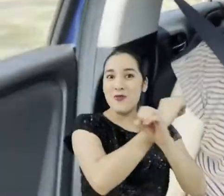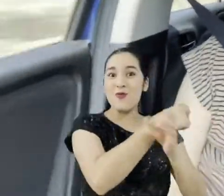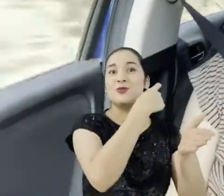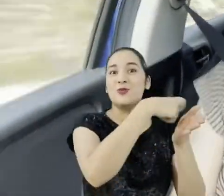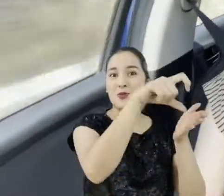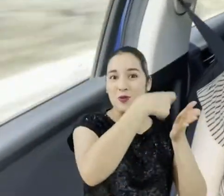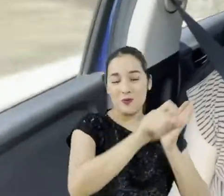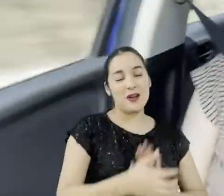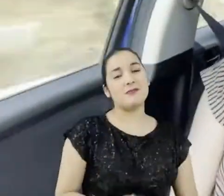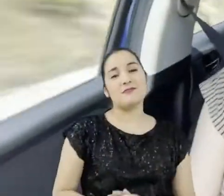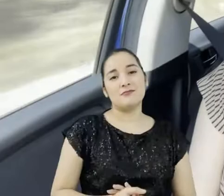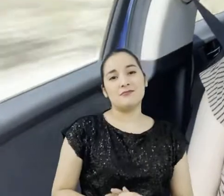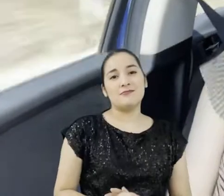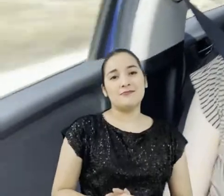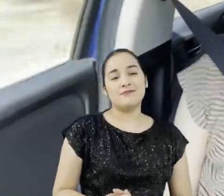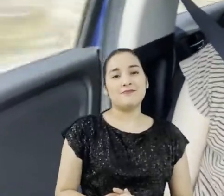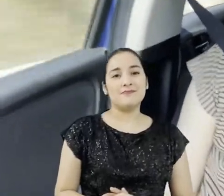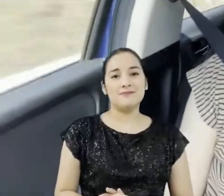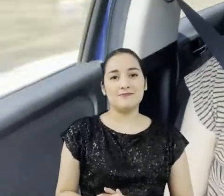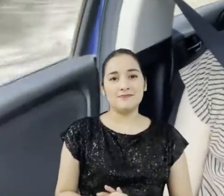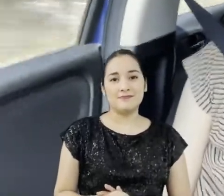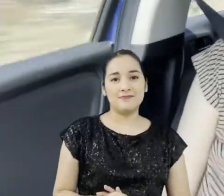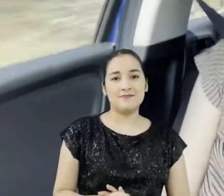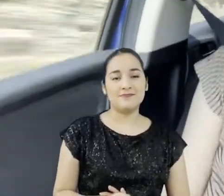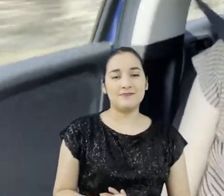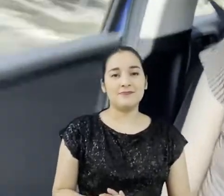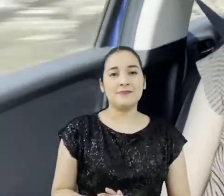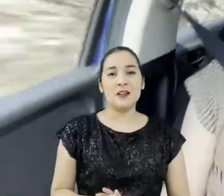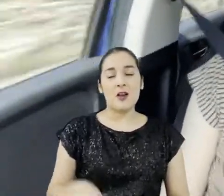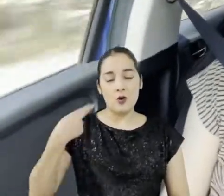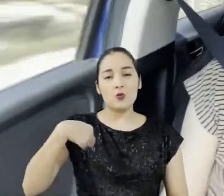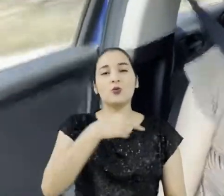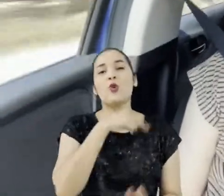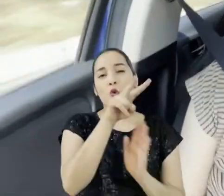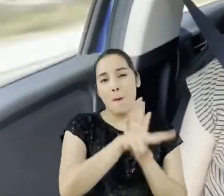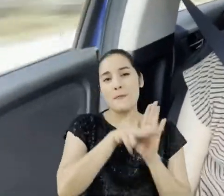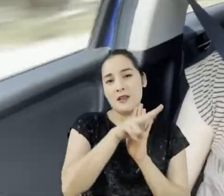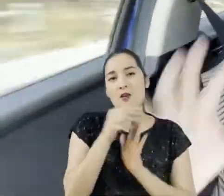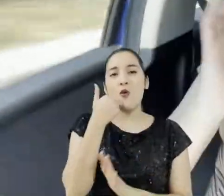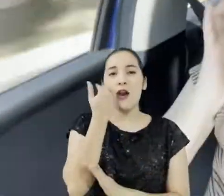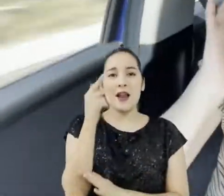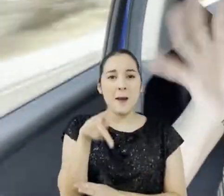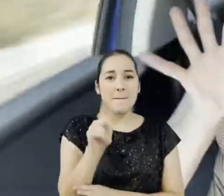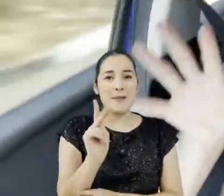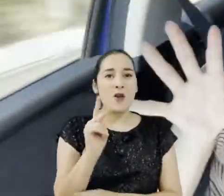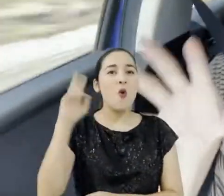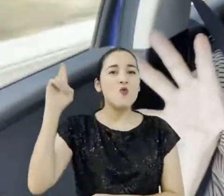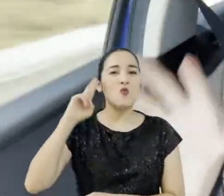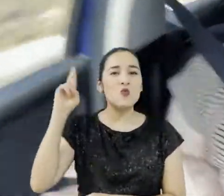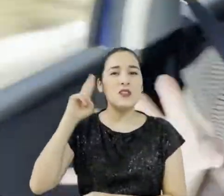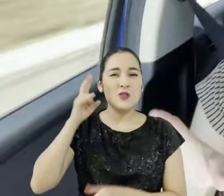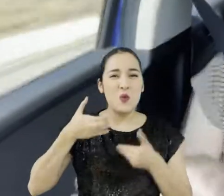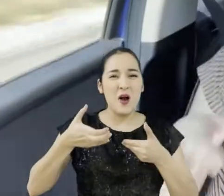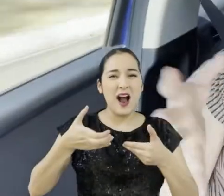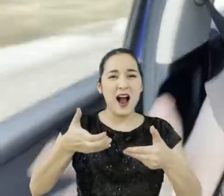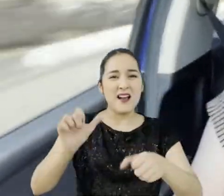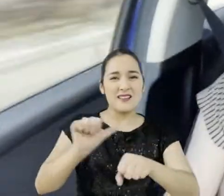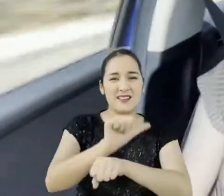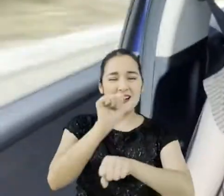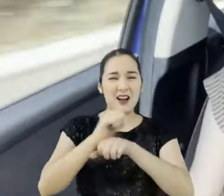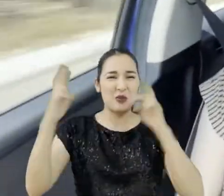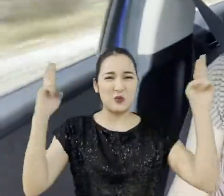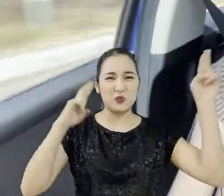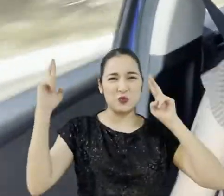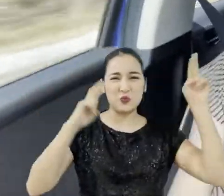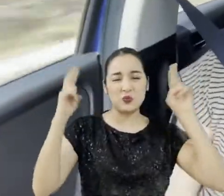unas aguas minerales. Y bueno, queremos grabar aquí un poquito, pero es que creo que se escucha un poquito el ruido de la carretera. A ver si